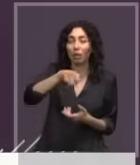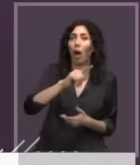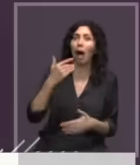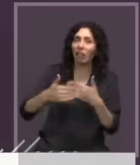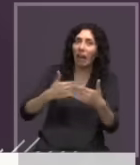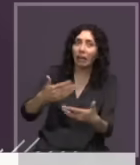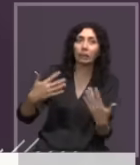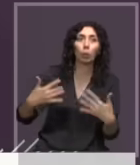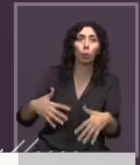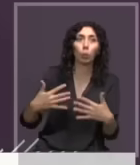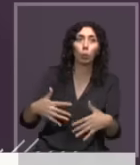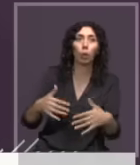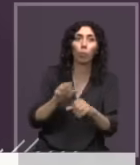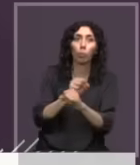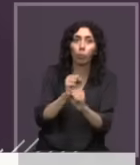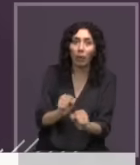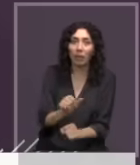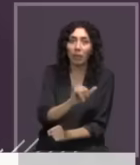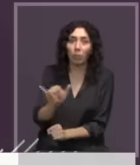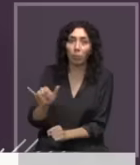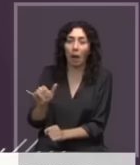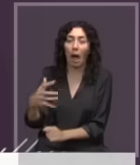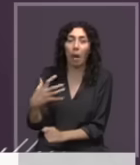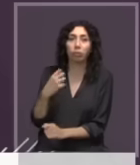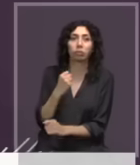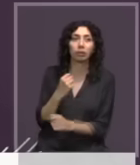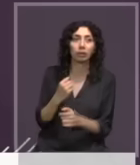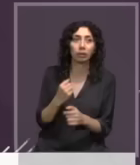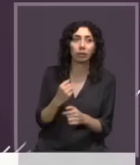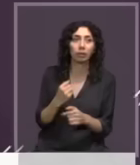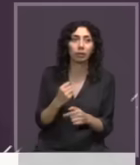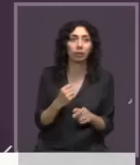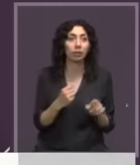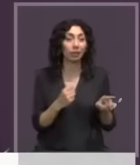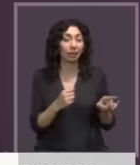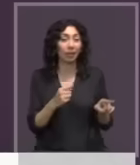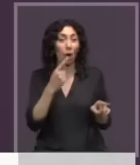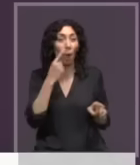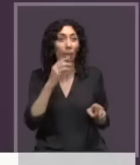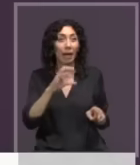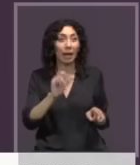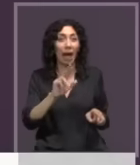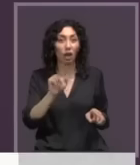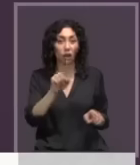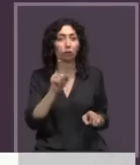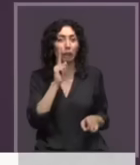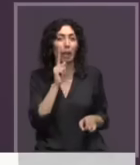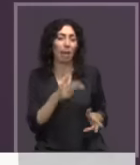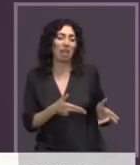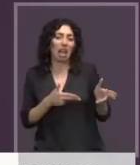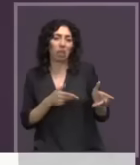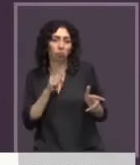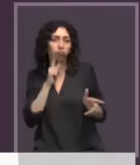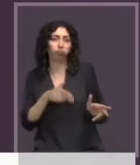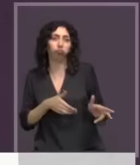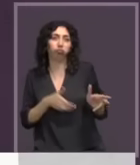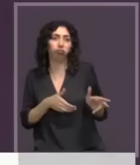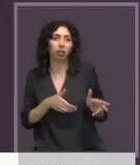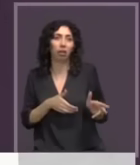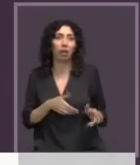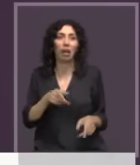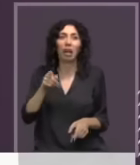no vaya a ser que después se nos quieran meter para allá. El Piti Carlos tiene la media metralleta del 22. No baja de la luca y media